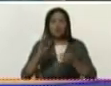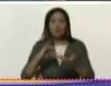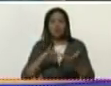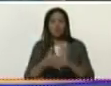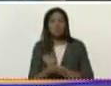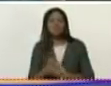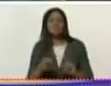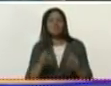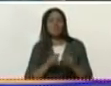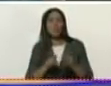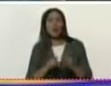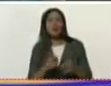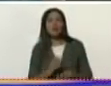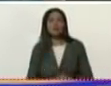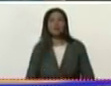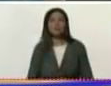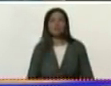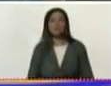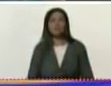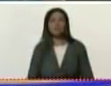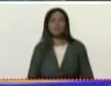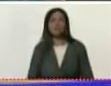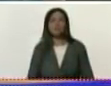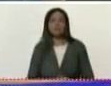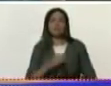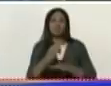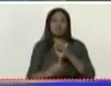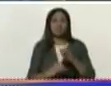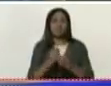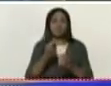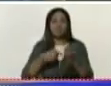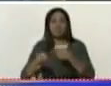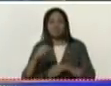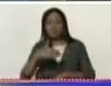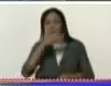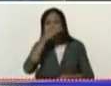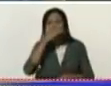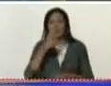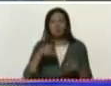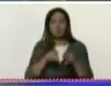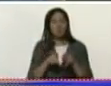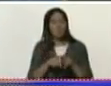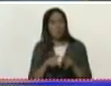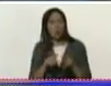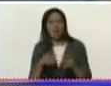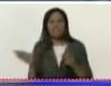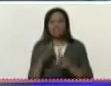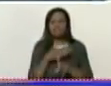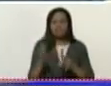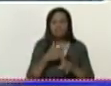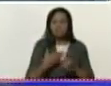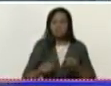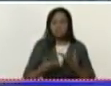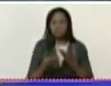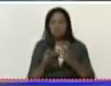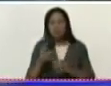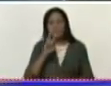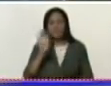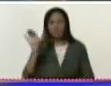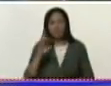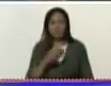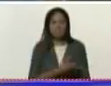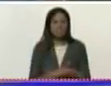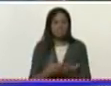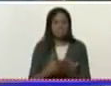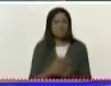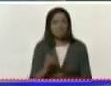trata, en el caso internacional, de defender a los terroristas y violentas que quieren llenar al país, a Venezuela, de sangre.